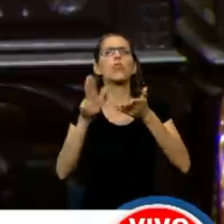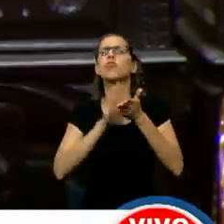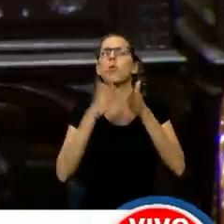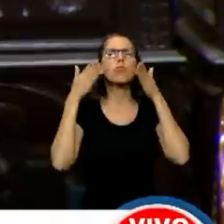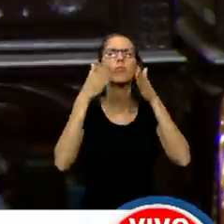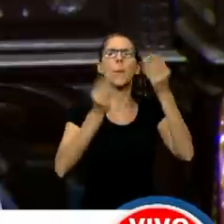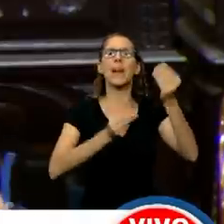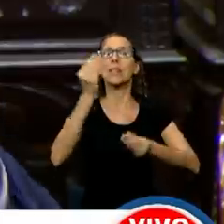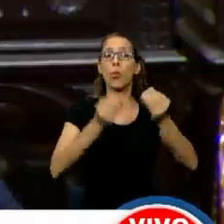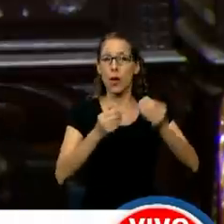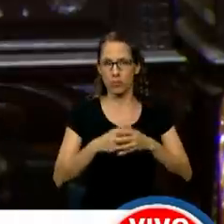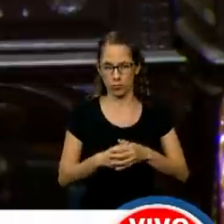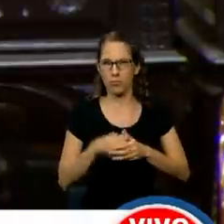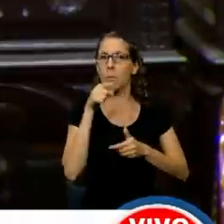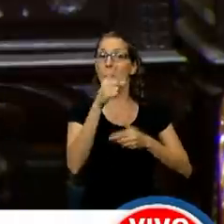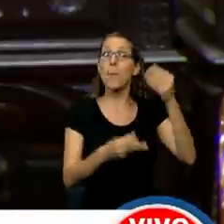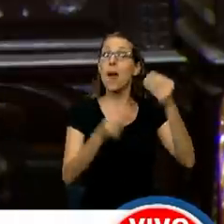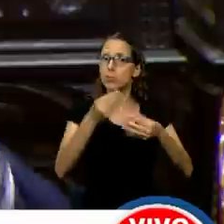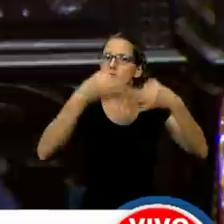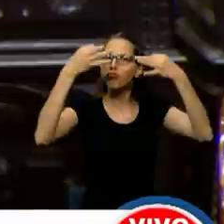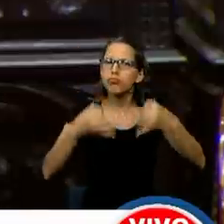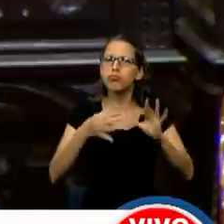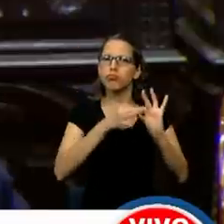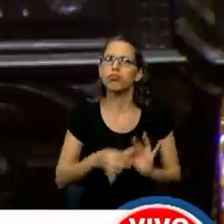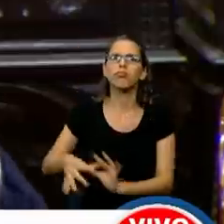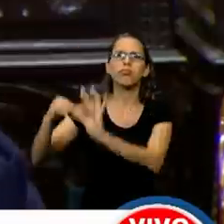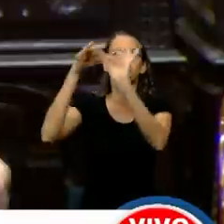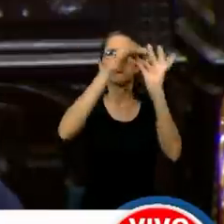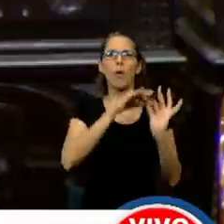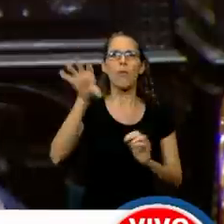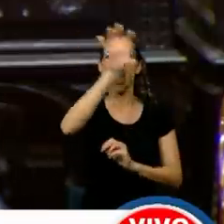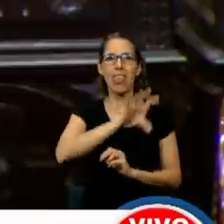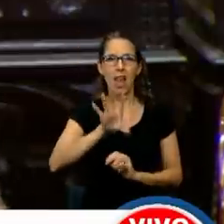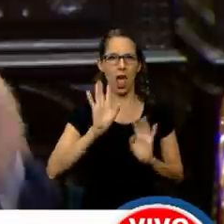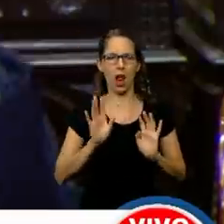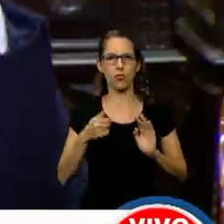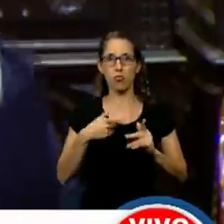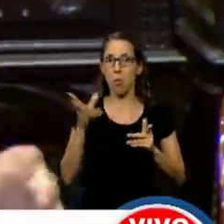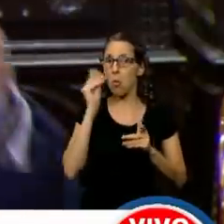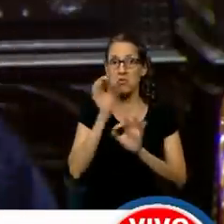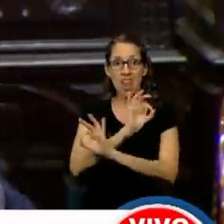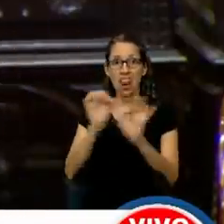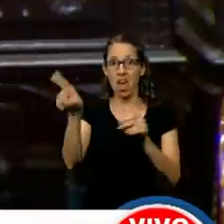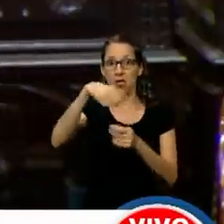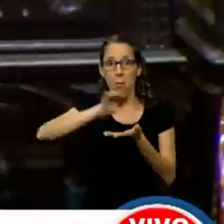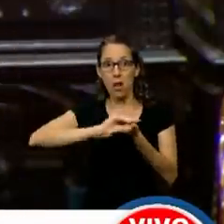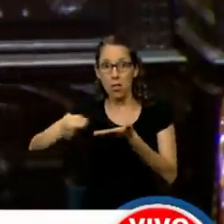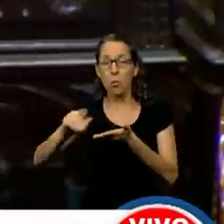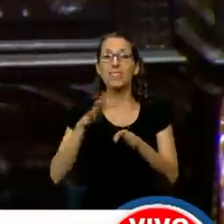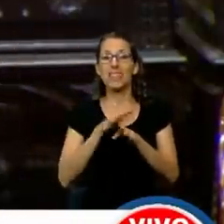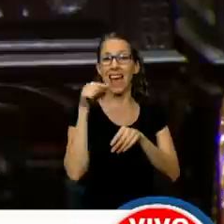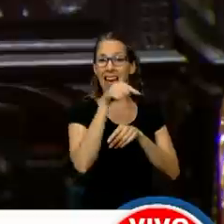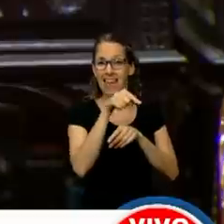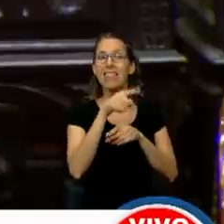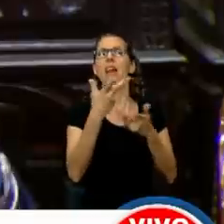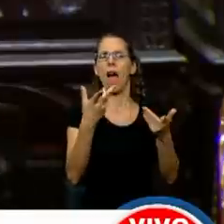de este presupuesto que es federal no escuché un solo diputado calladito que este presupuesto no contempla